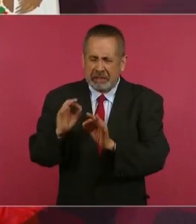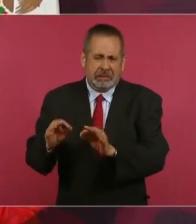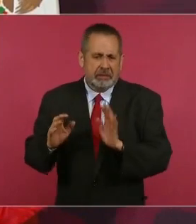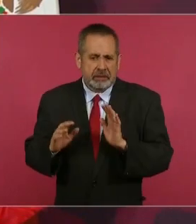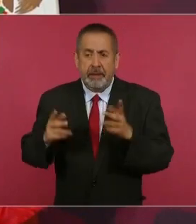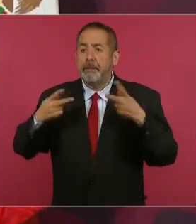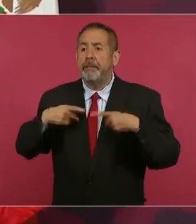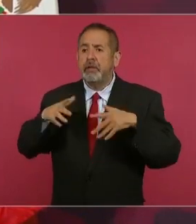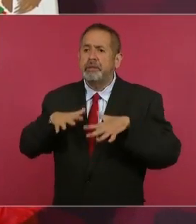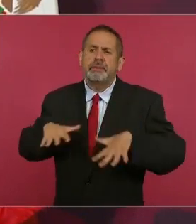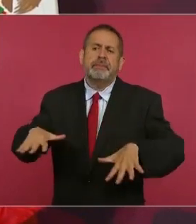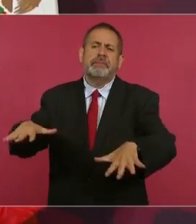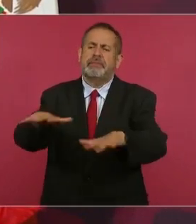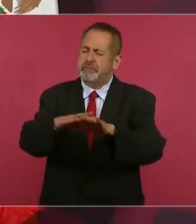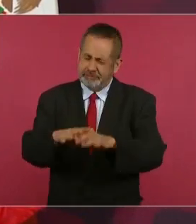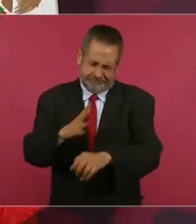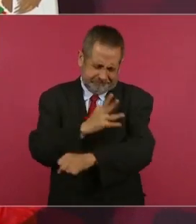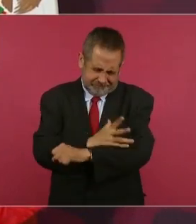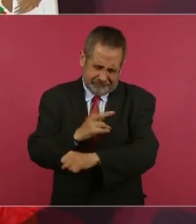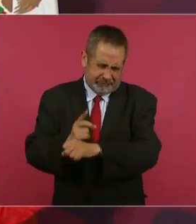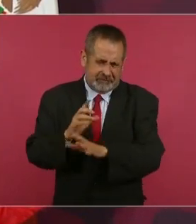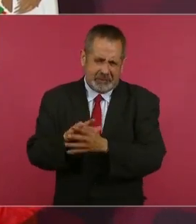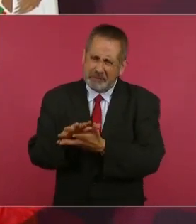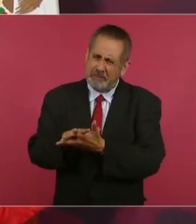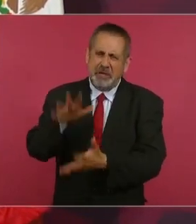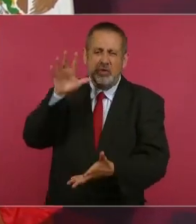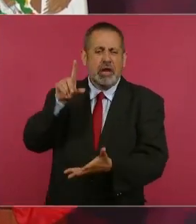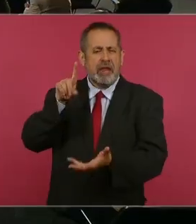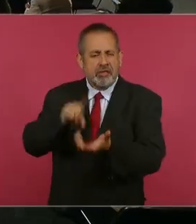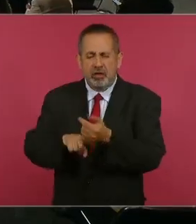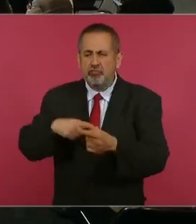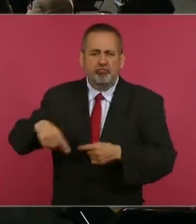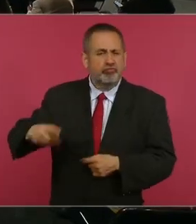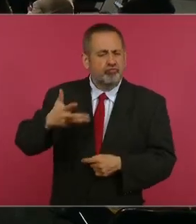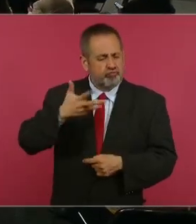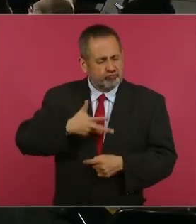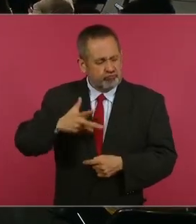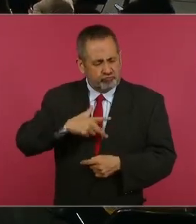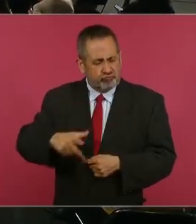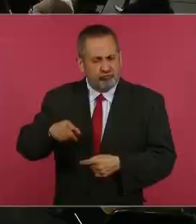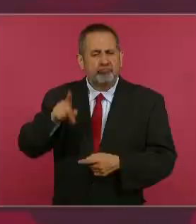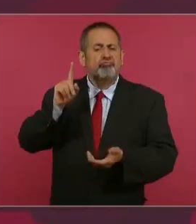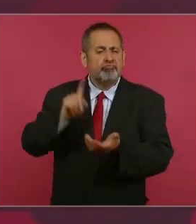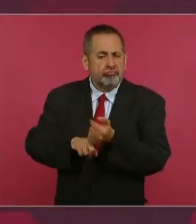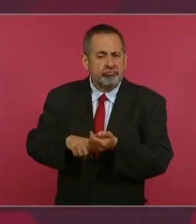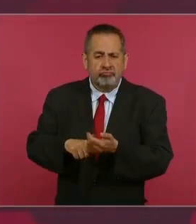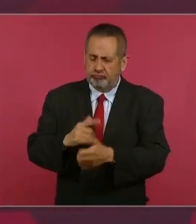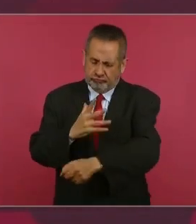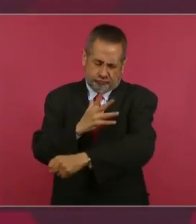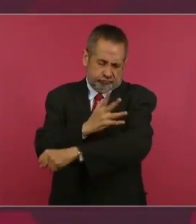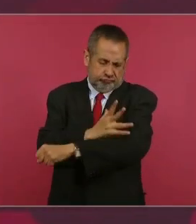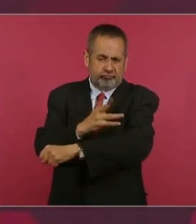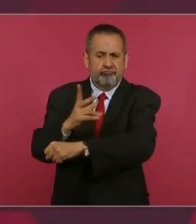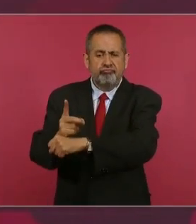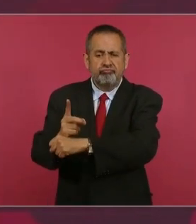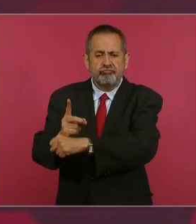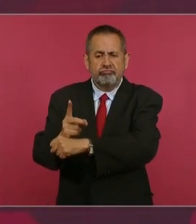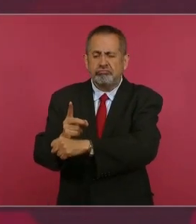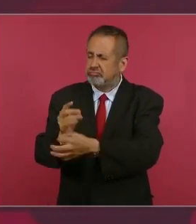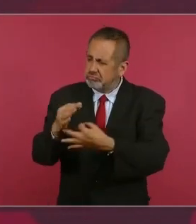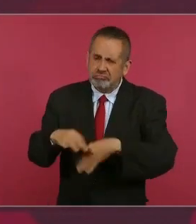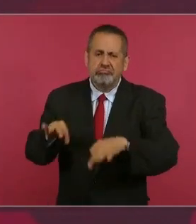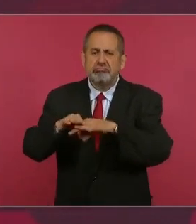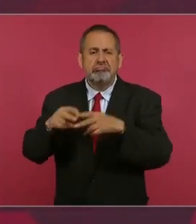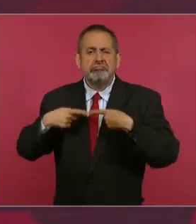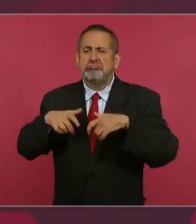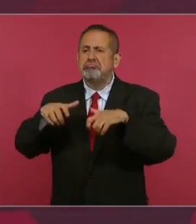en el pueblo. La mayor riqueza de México, siempre lo he dicho, es la honestidad de